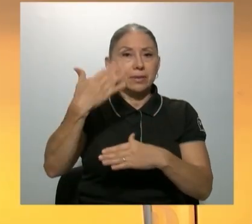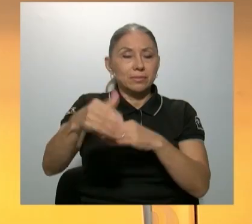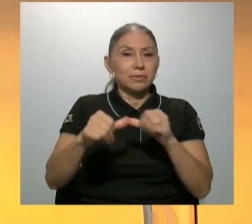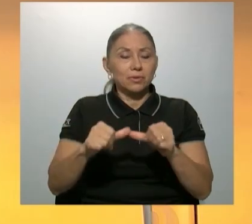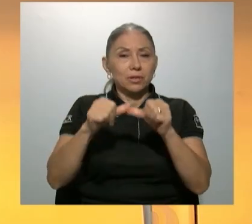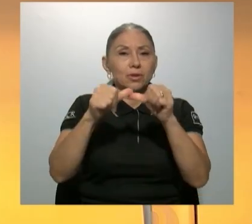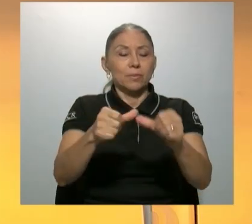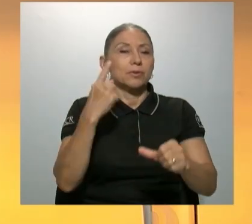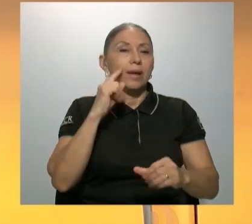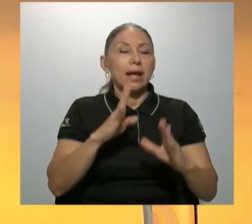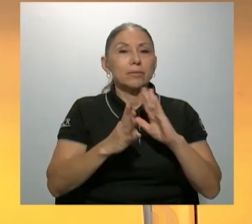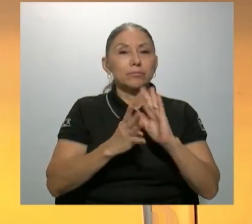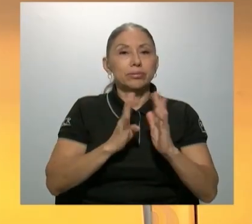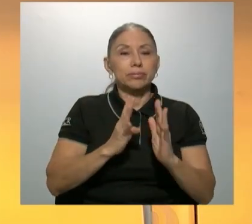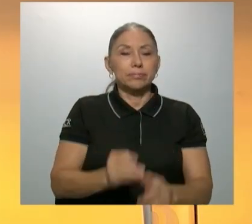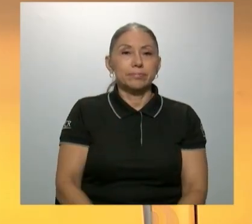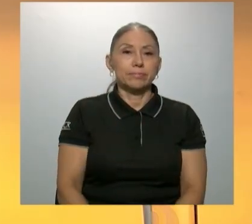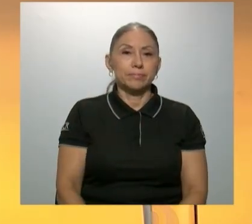regresaremos.